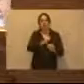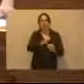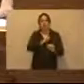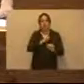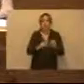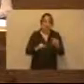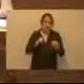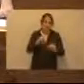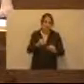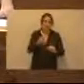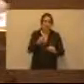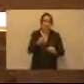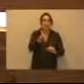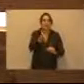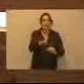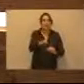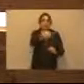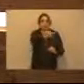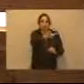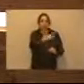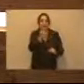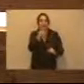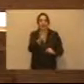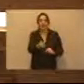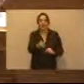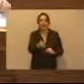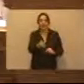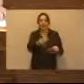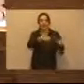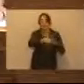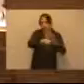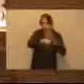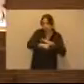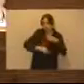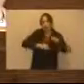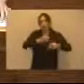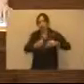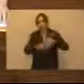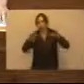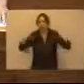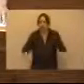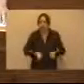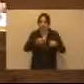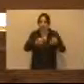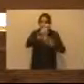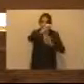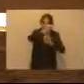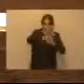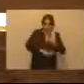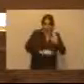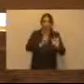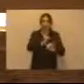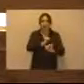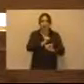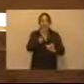tamén aseguran vostedes que a xestión, a elaboración, a publicación das listas de espera